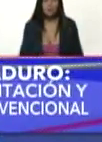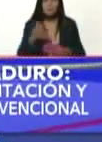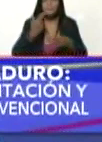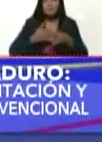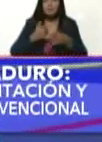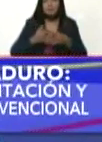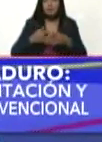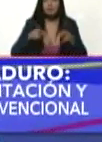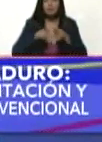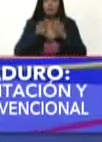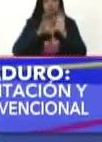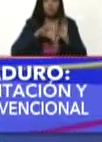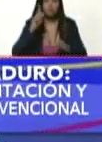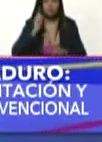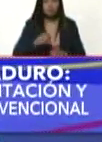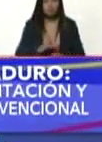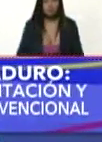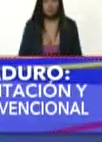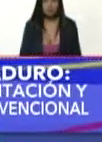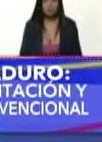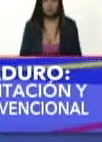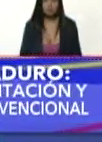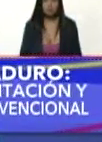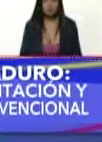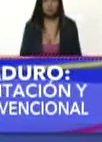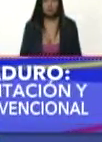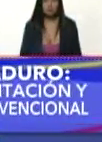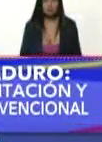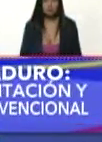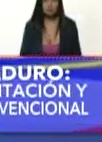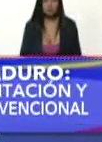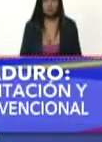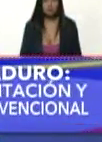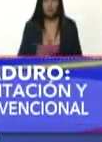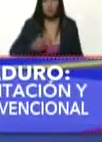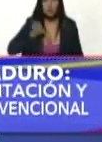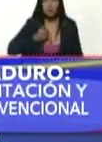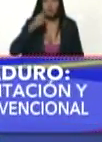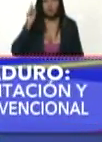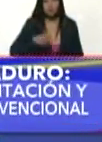peligros, riesgos y oportunidades